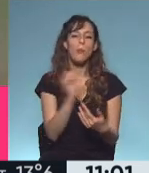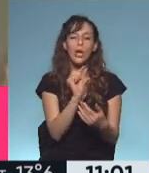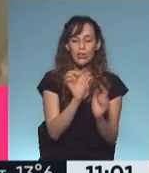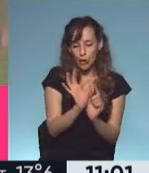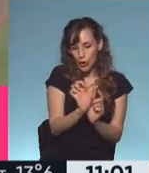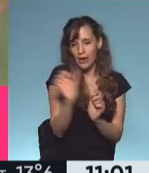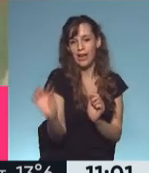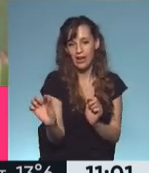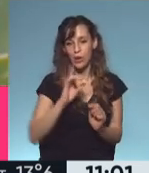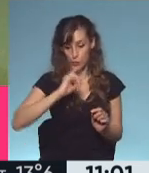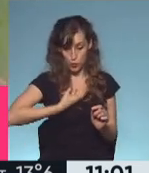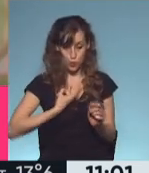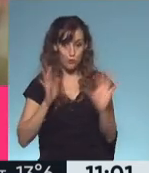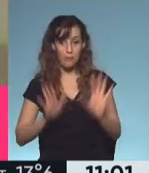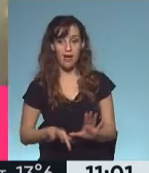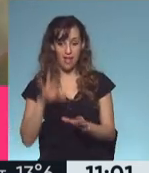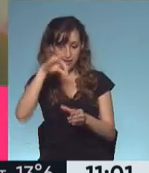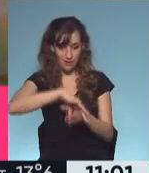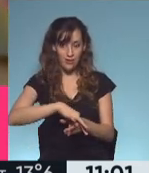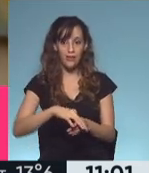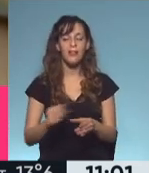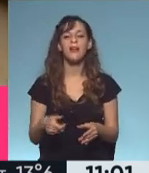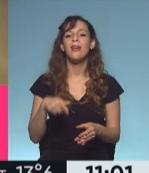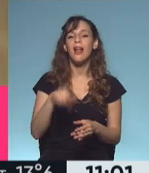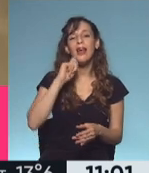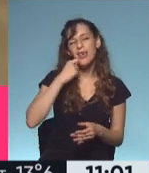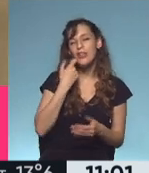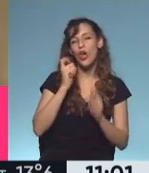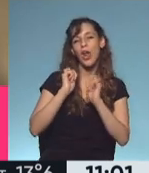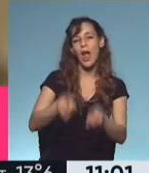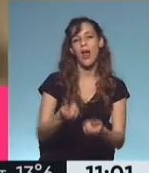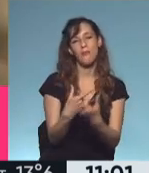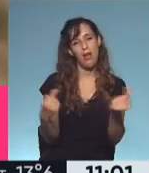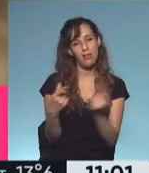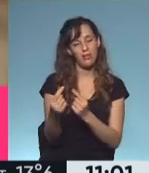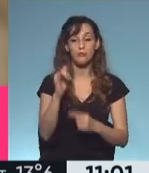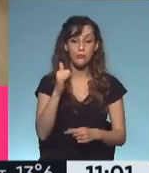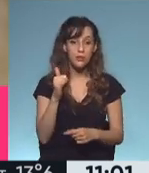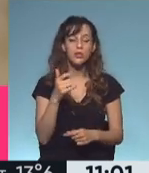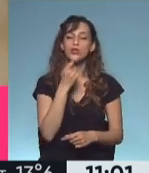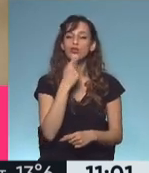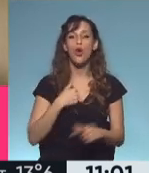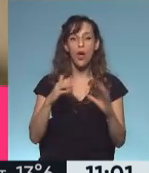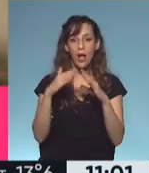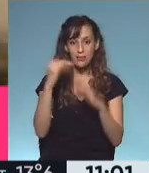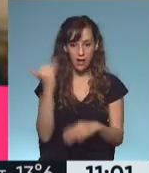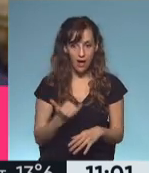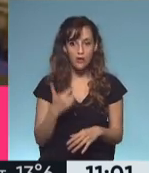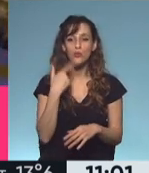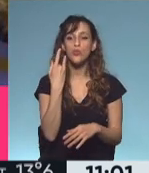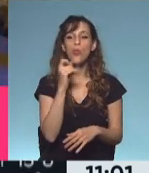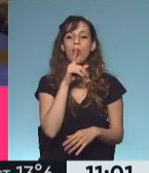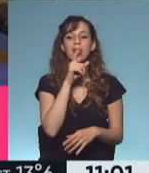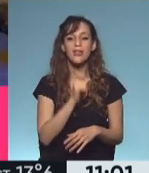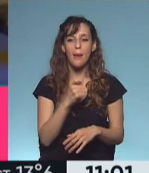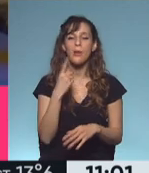hojita, armar nuestra propia planta. Son como bastante... A regalar vida, ¿no? Regalar vida, tal yo cual. Yo soy ahora tengo algunas suculentas en casa, pero estoy enamorada